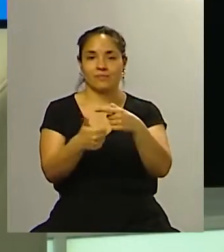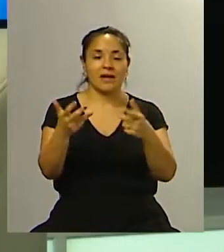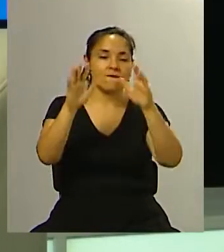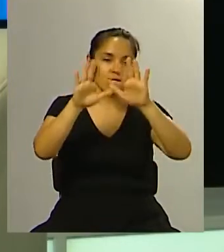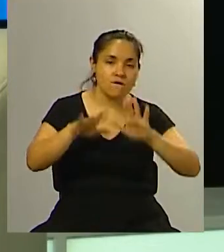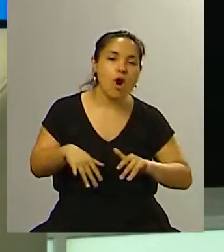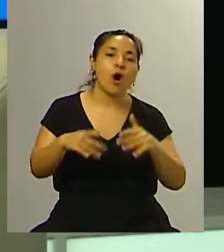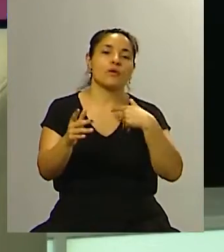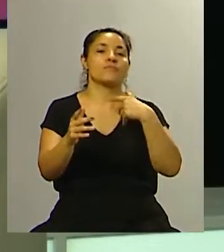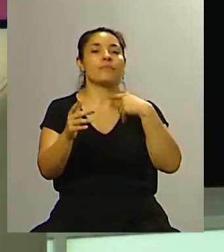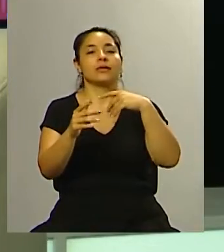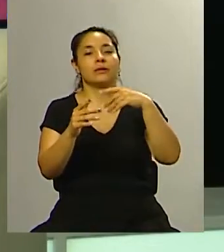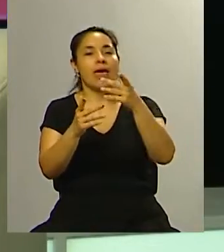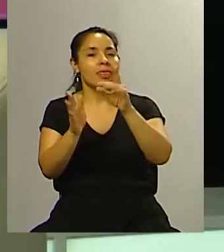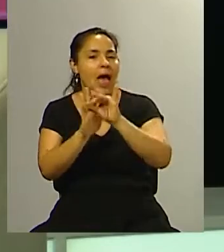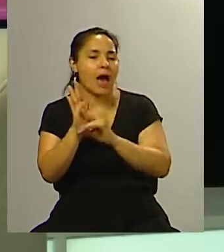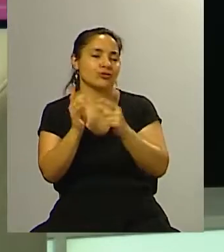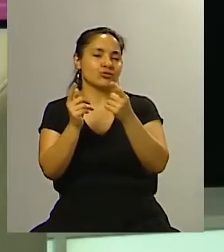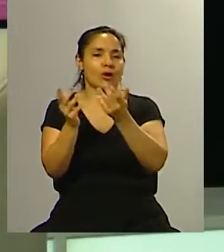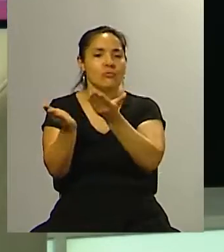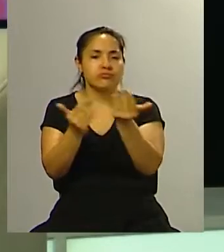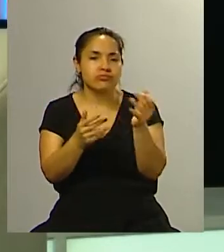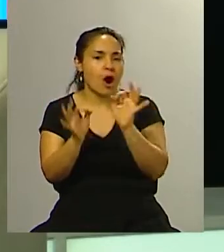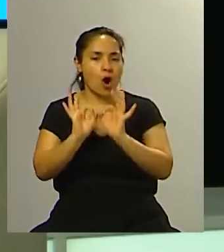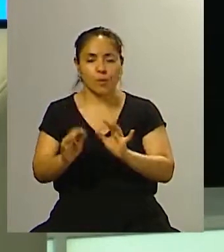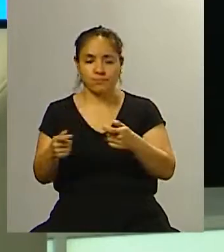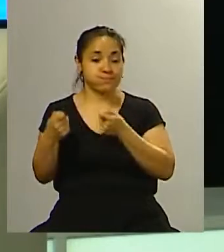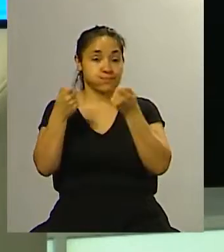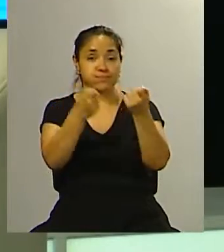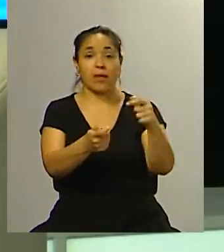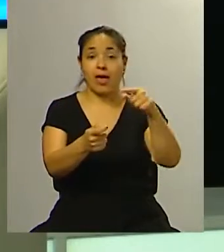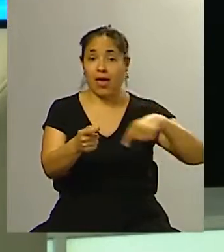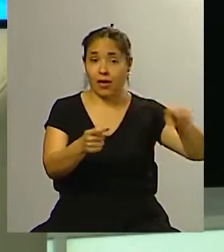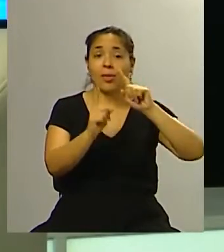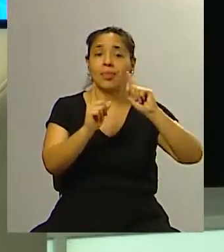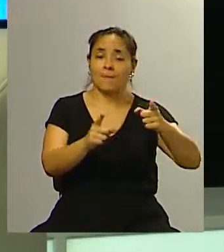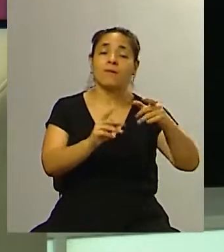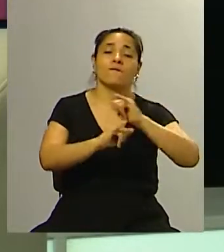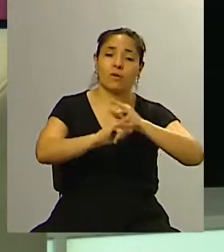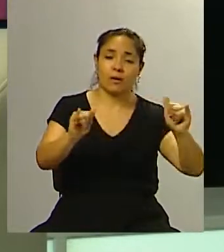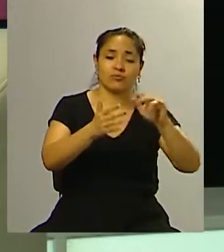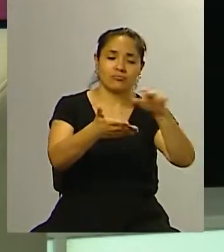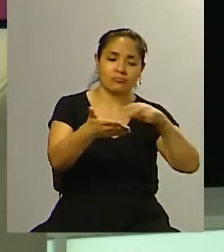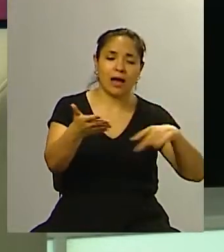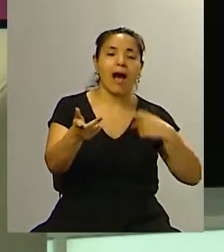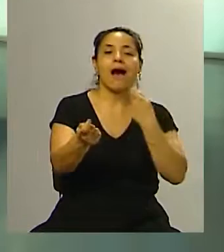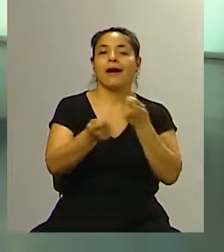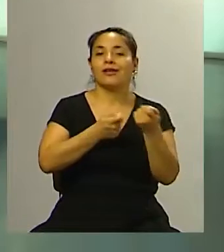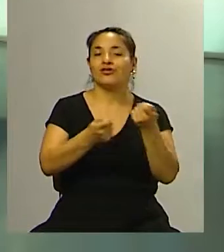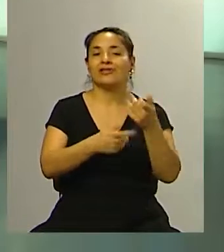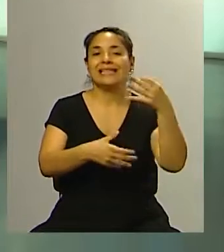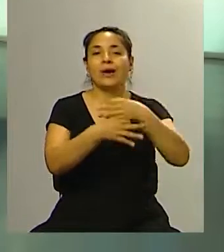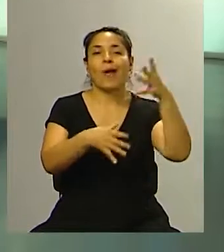los diferentes procesamientos que vamos realizando para que ellos también puedan tener esta información para poder gestionar sus